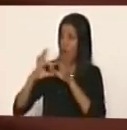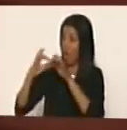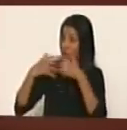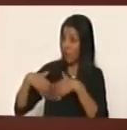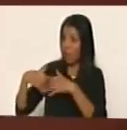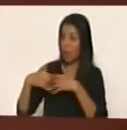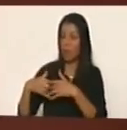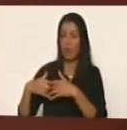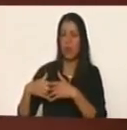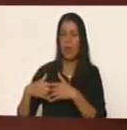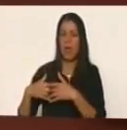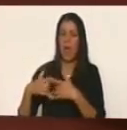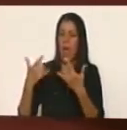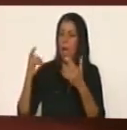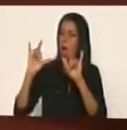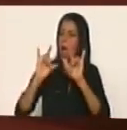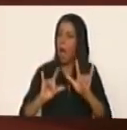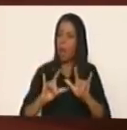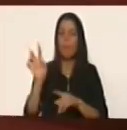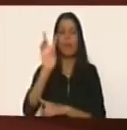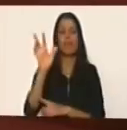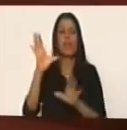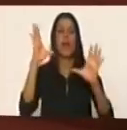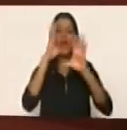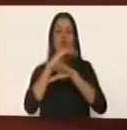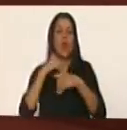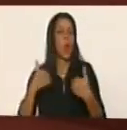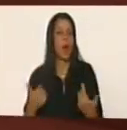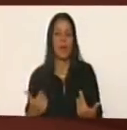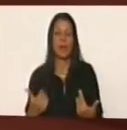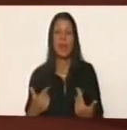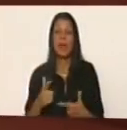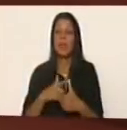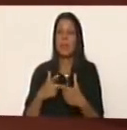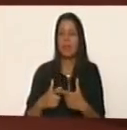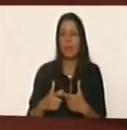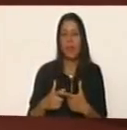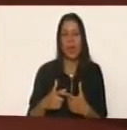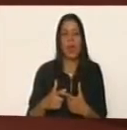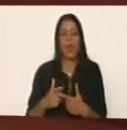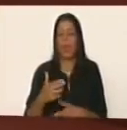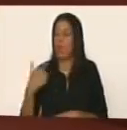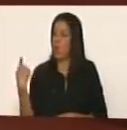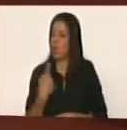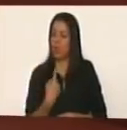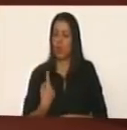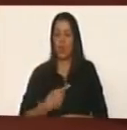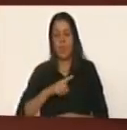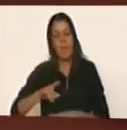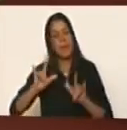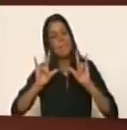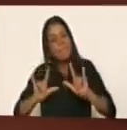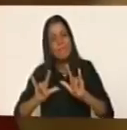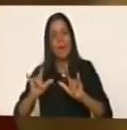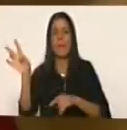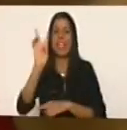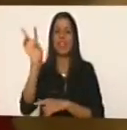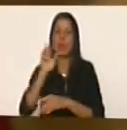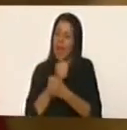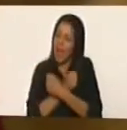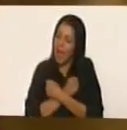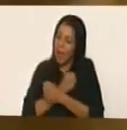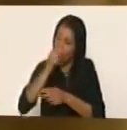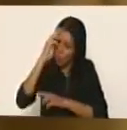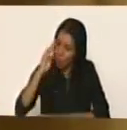las que venimos la mayoría de los venezolanos. Entonces nosotros tenemos que quererlas, nosotros tenemos que acompañarlas, nosotros tenemos que honrar